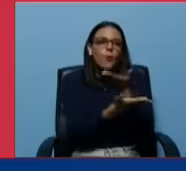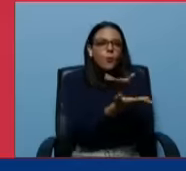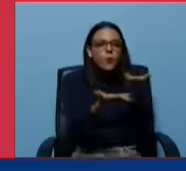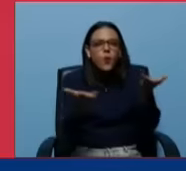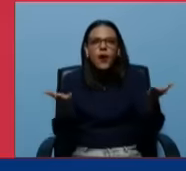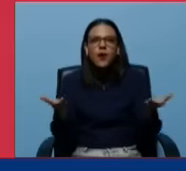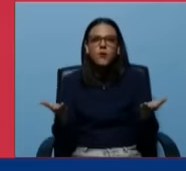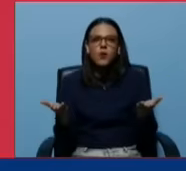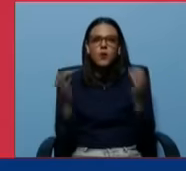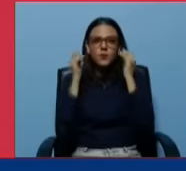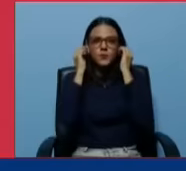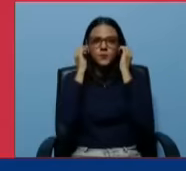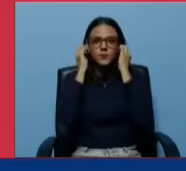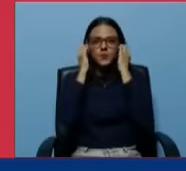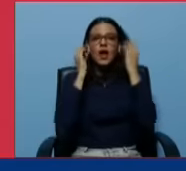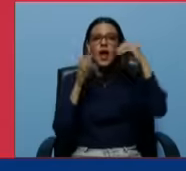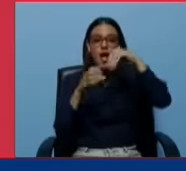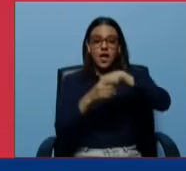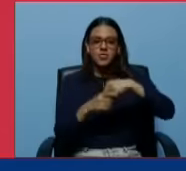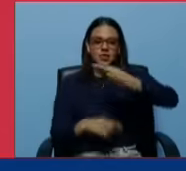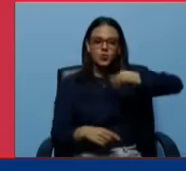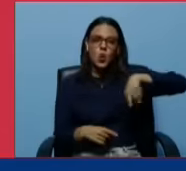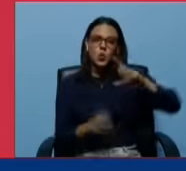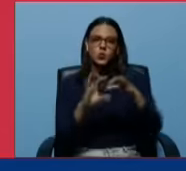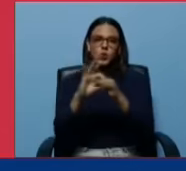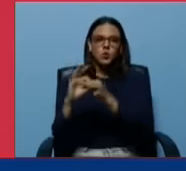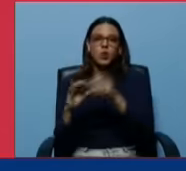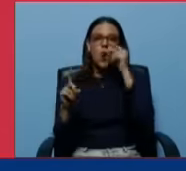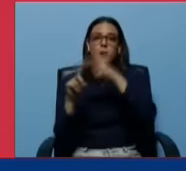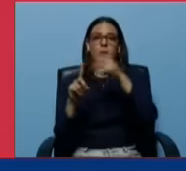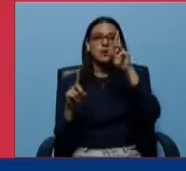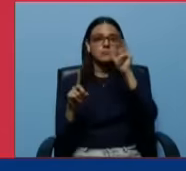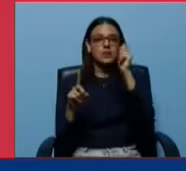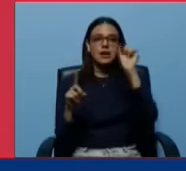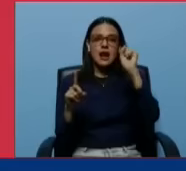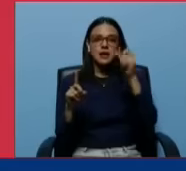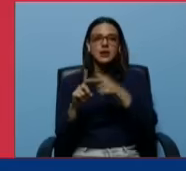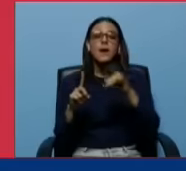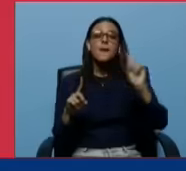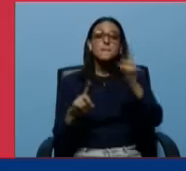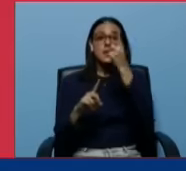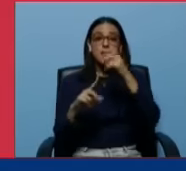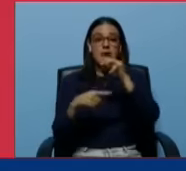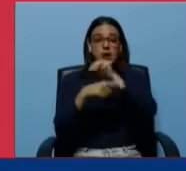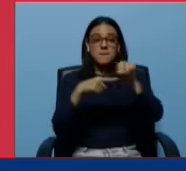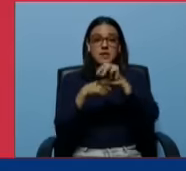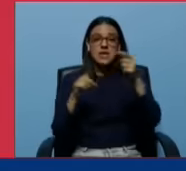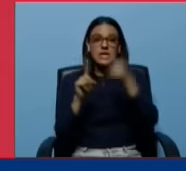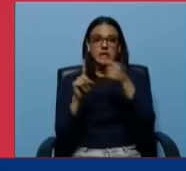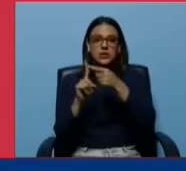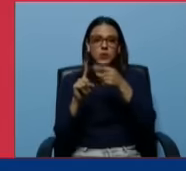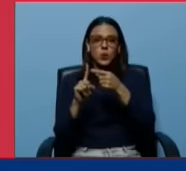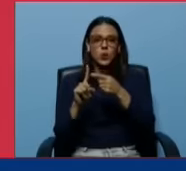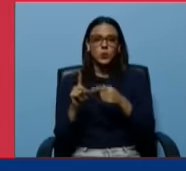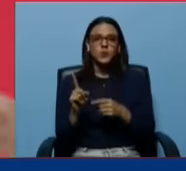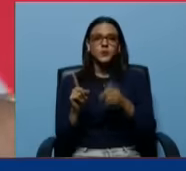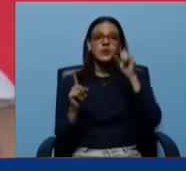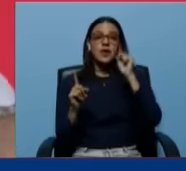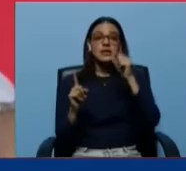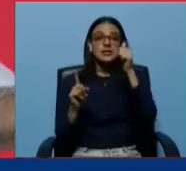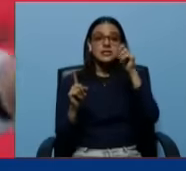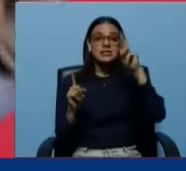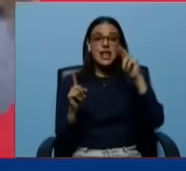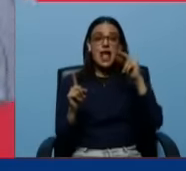de el Caribe. Compañero Ralph Gonsalves, primer ministro de San Vicente y las